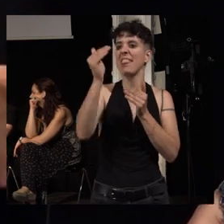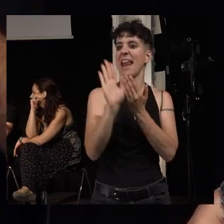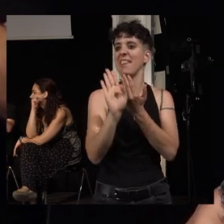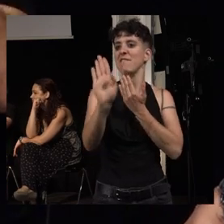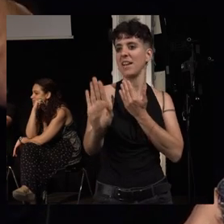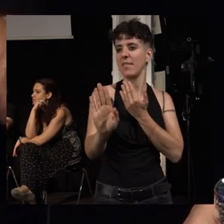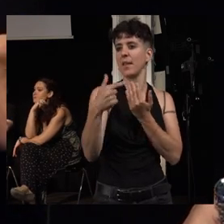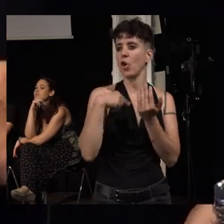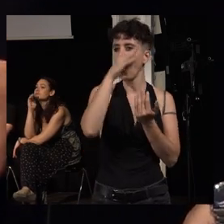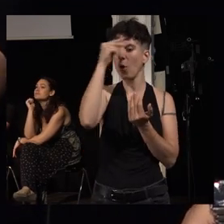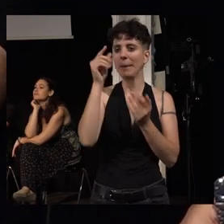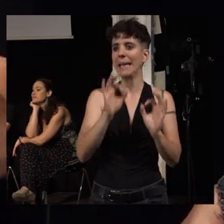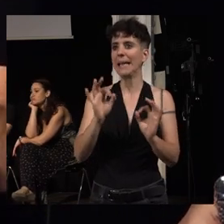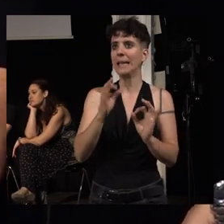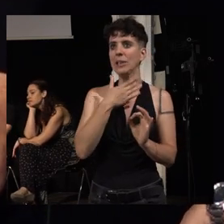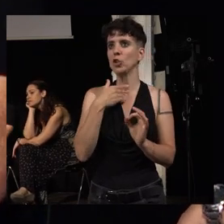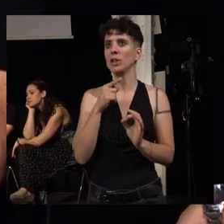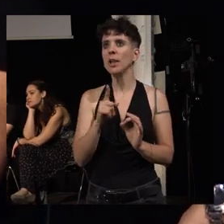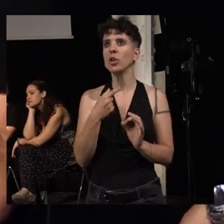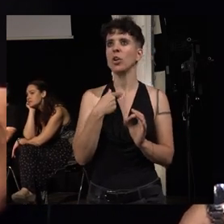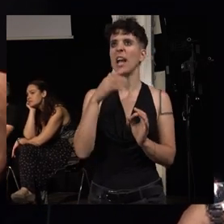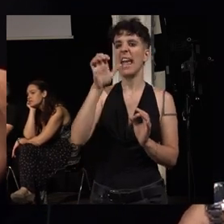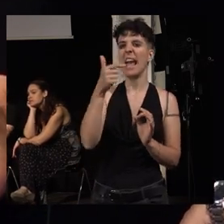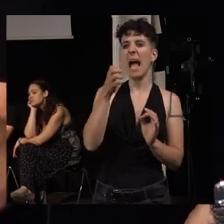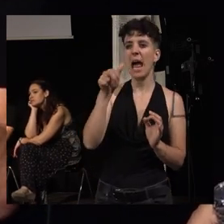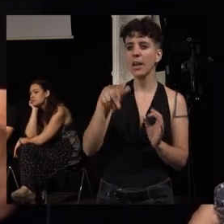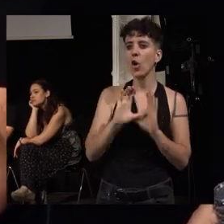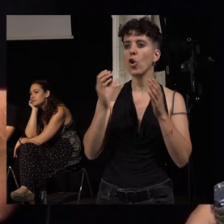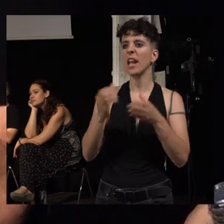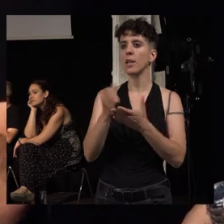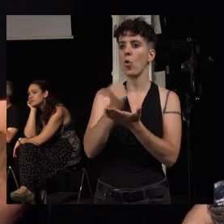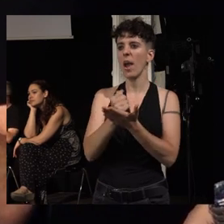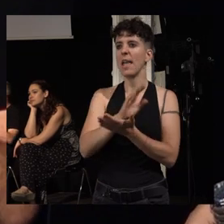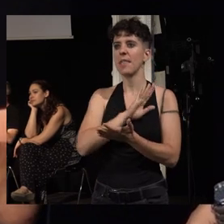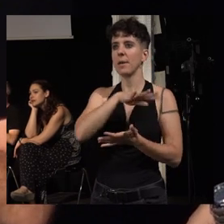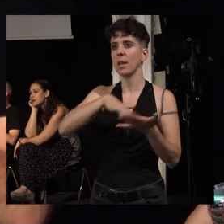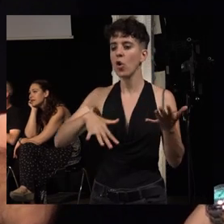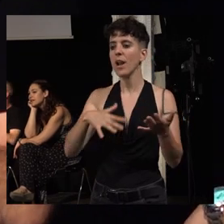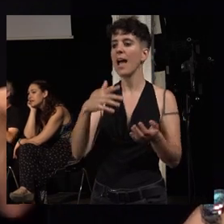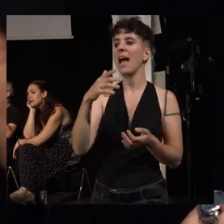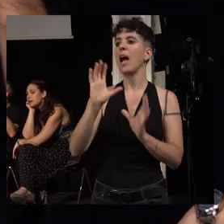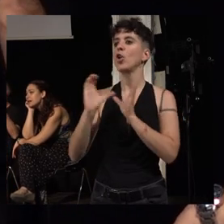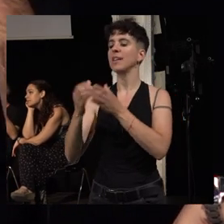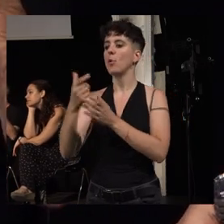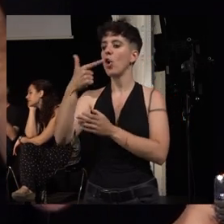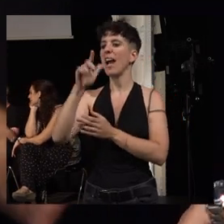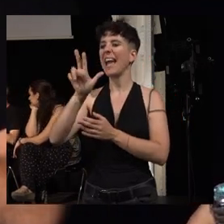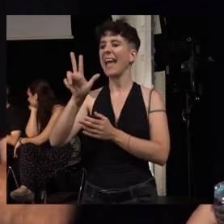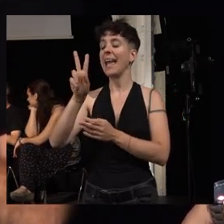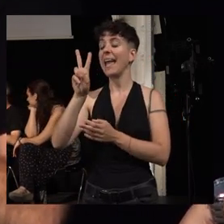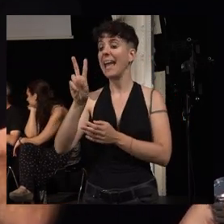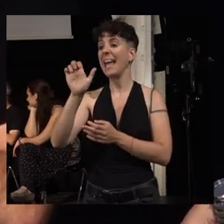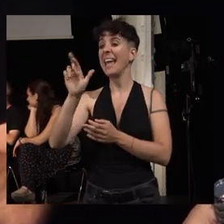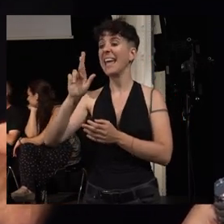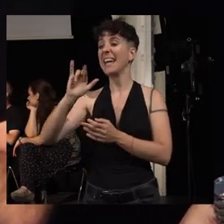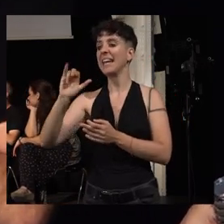que no me quiero olvidar nada, pero Egan creo que estaba también, el colectivo gay de Barcelona, la guerrilla, bueno, la guerrilla que fue la gran impulsora